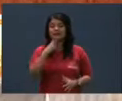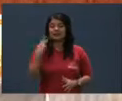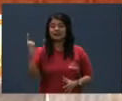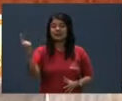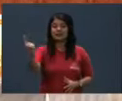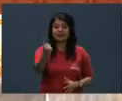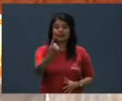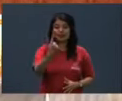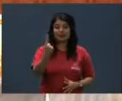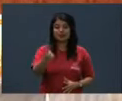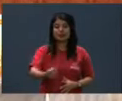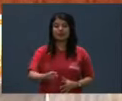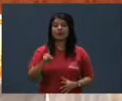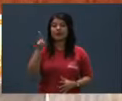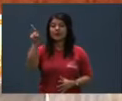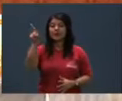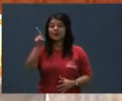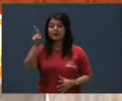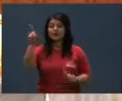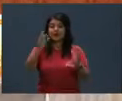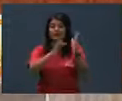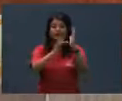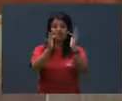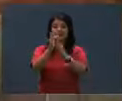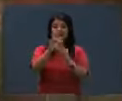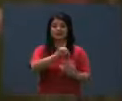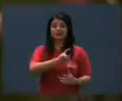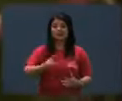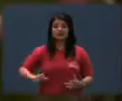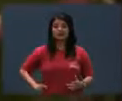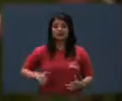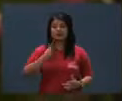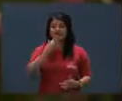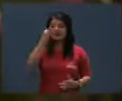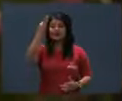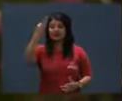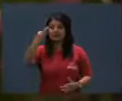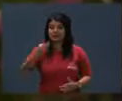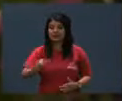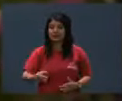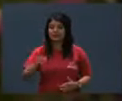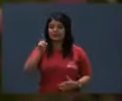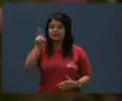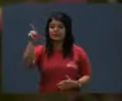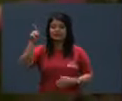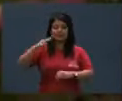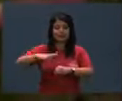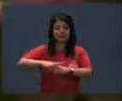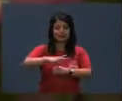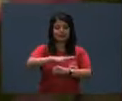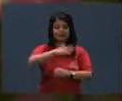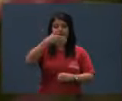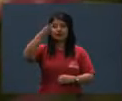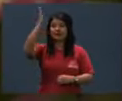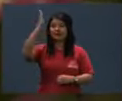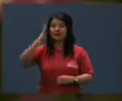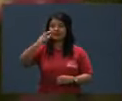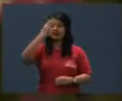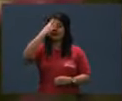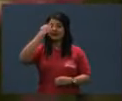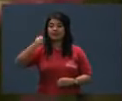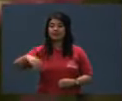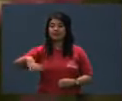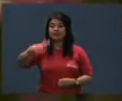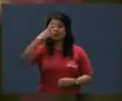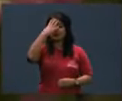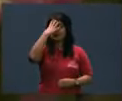Hermanas y hermanos, este es Jesucristo. Él es el Cordero de Dios que quita el pecado